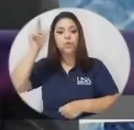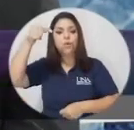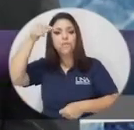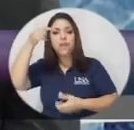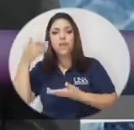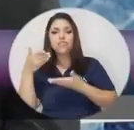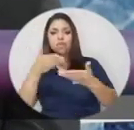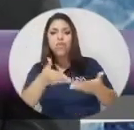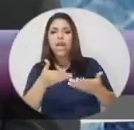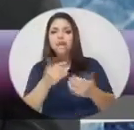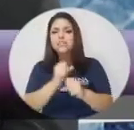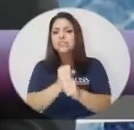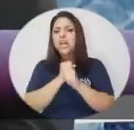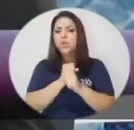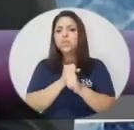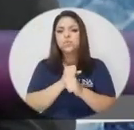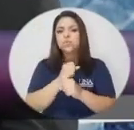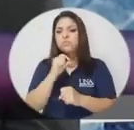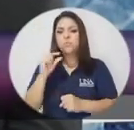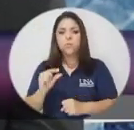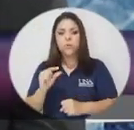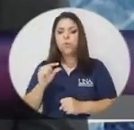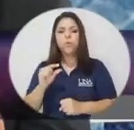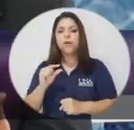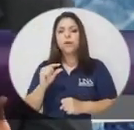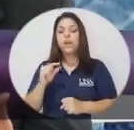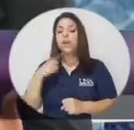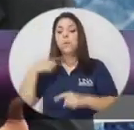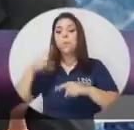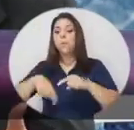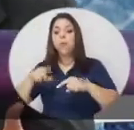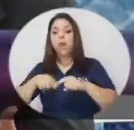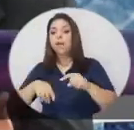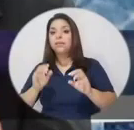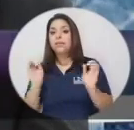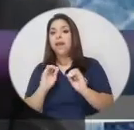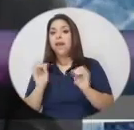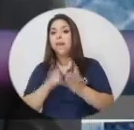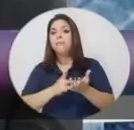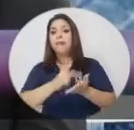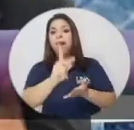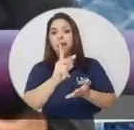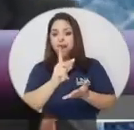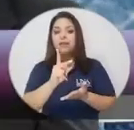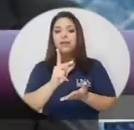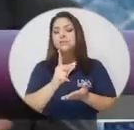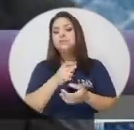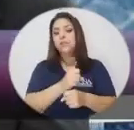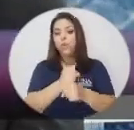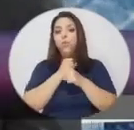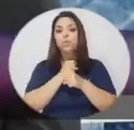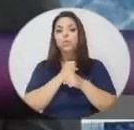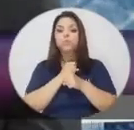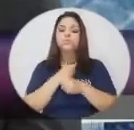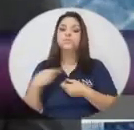Estado brinda son seguros subsidiarios para aquellos que no puedan acceder a un seguro que puedan pagar.